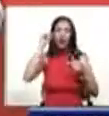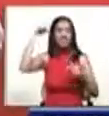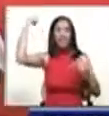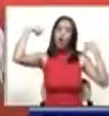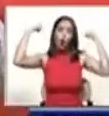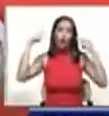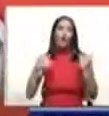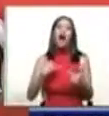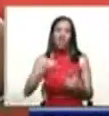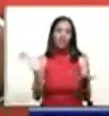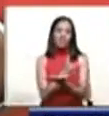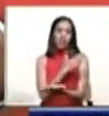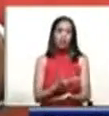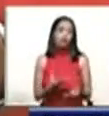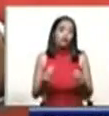derrocarlo.